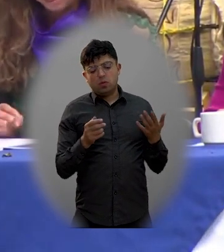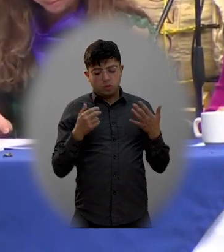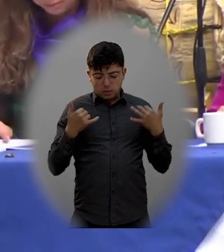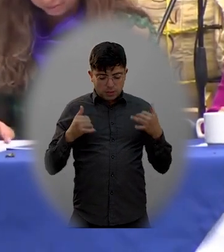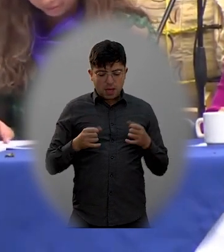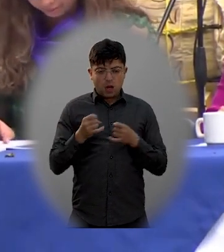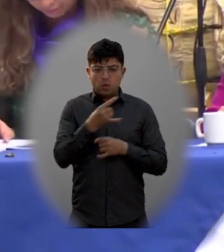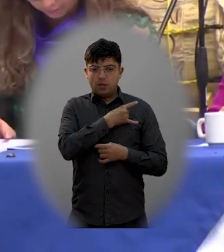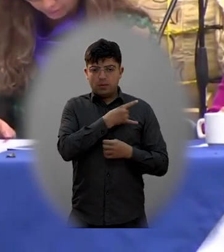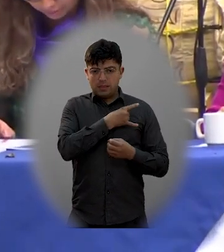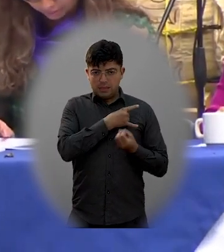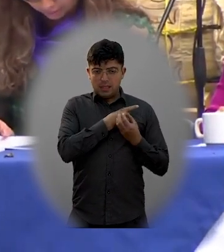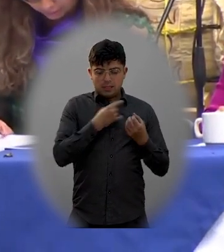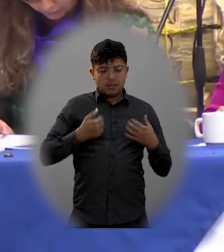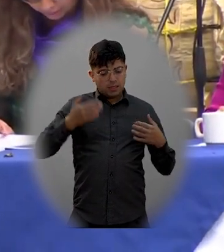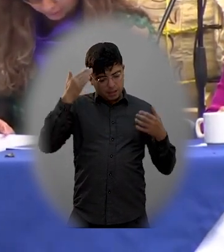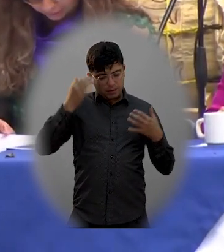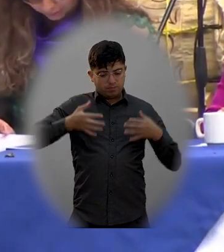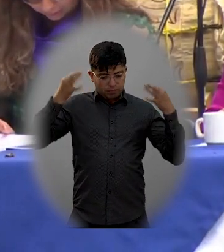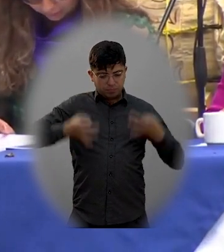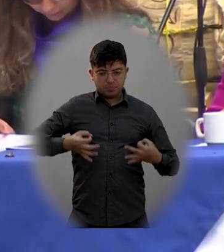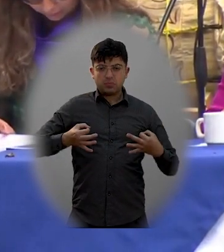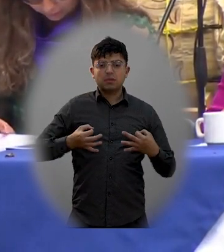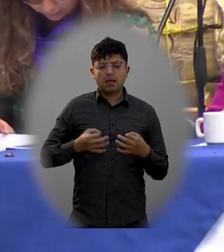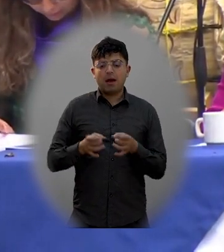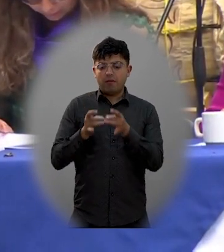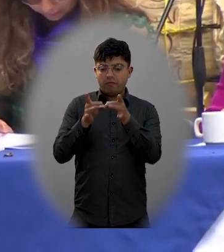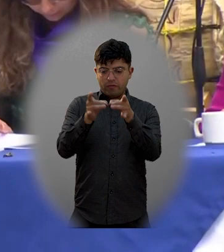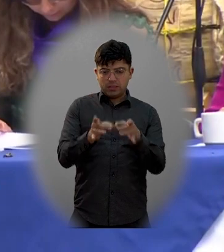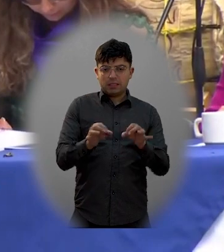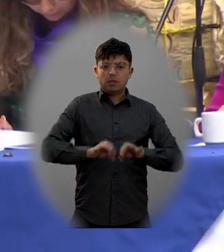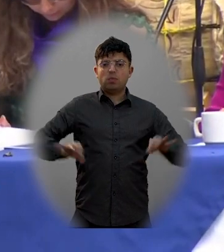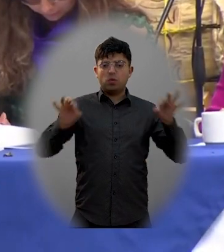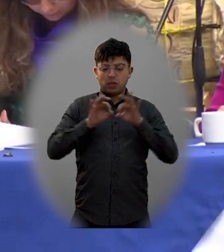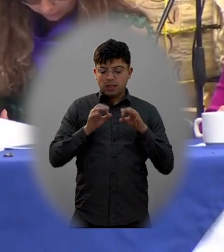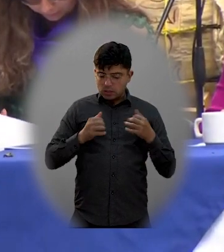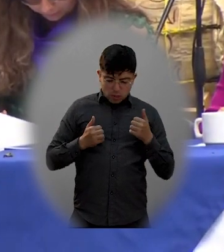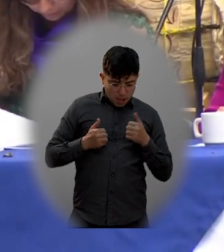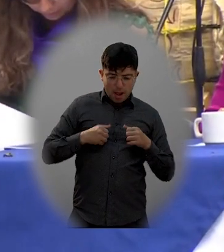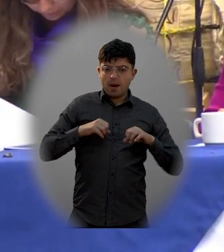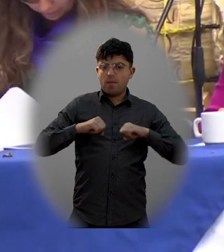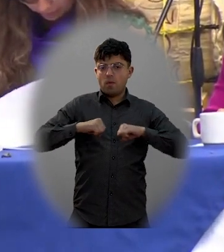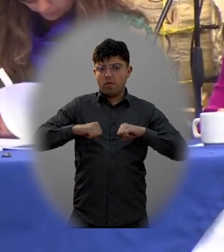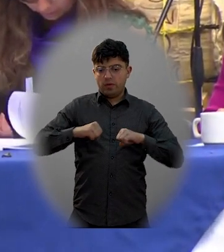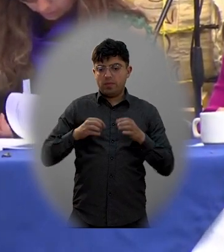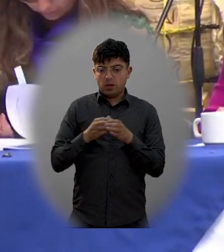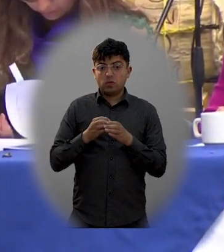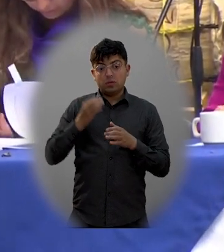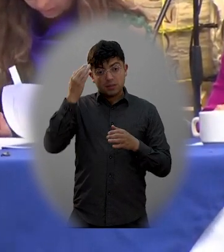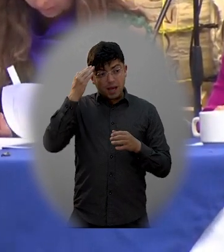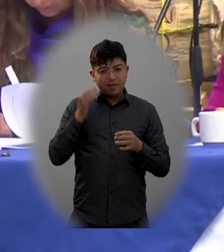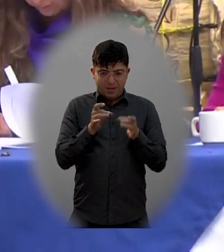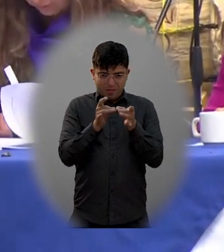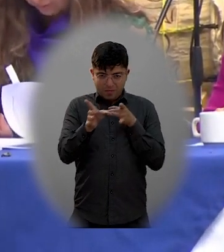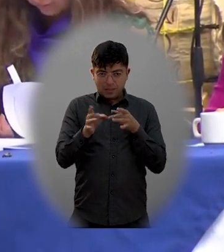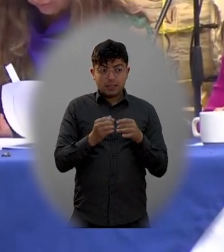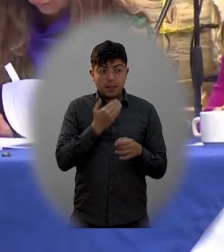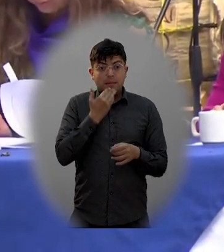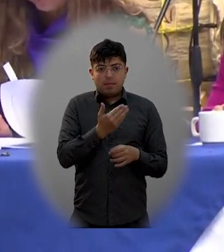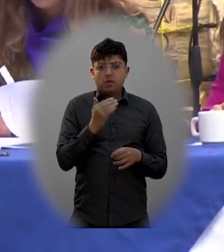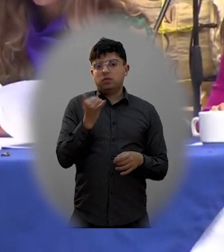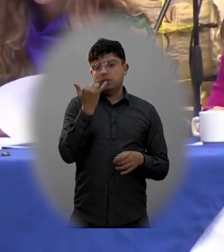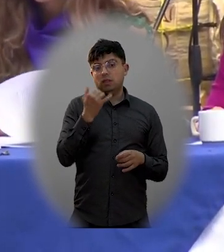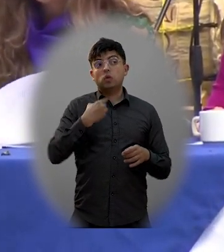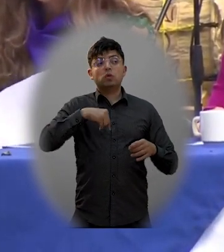ya la universidad tenga en su radar cuáles son estas fechas importantes para el movimiento y que esos días haya si salga sí o sí el permiso sin